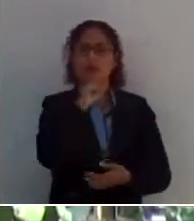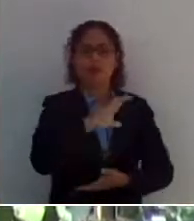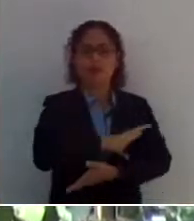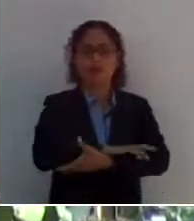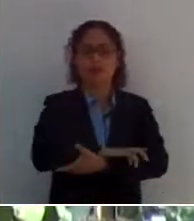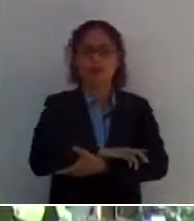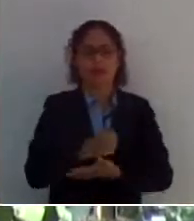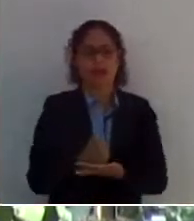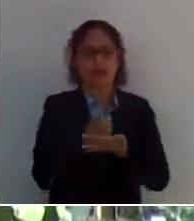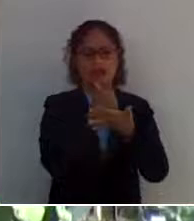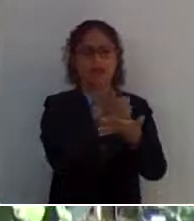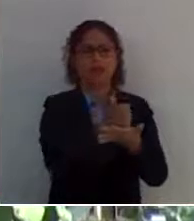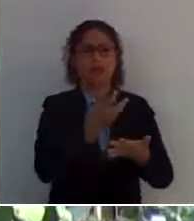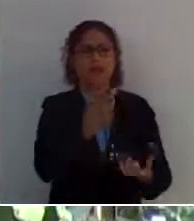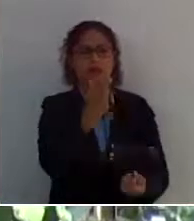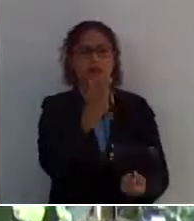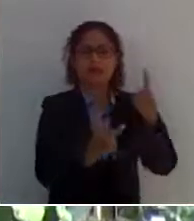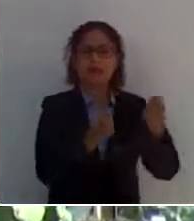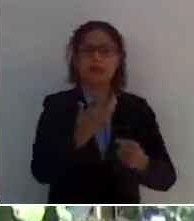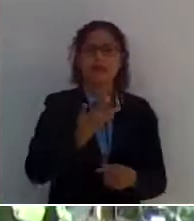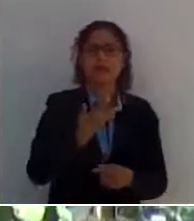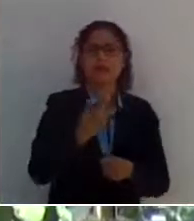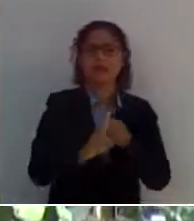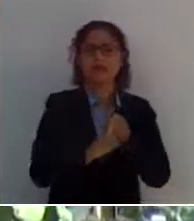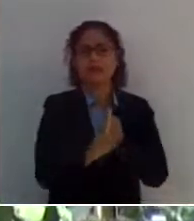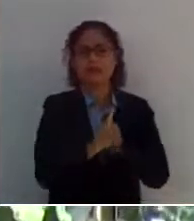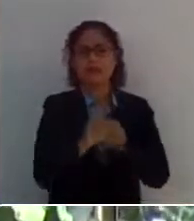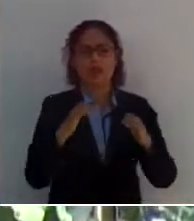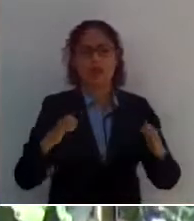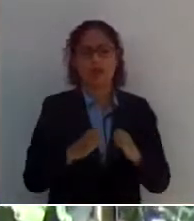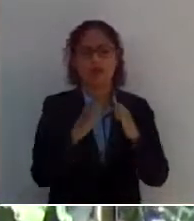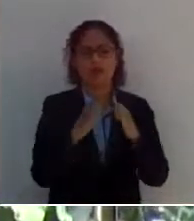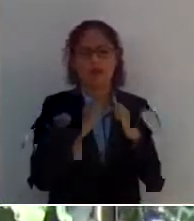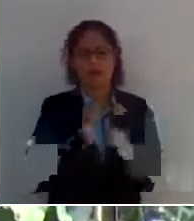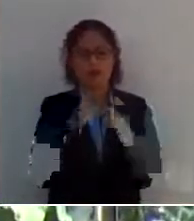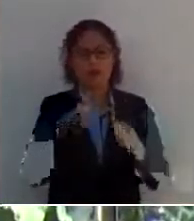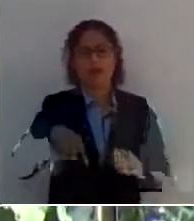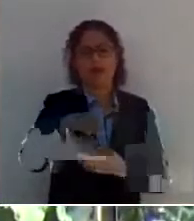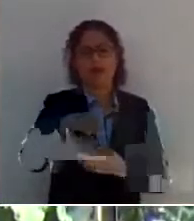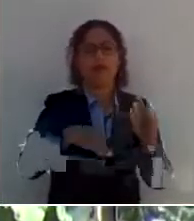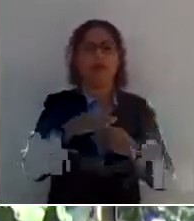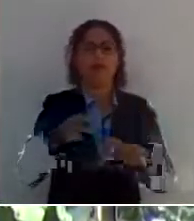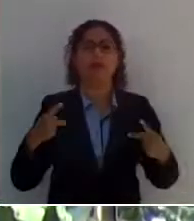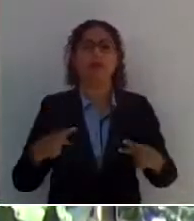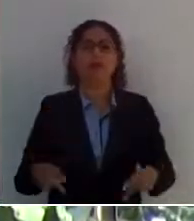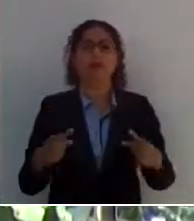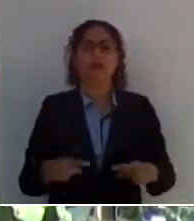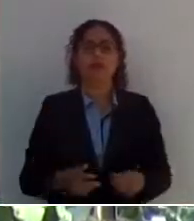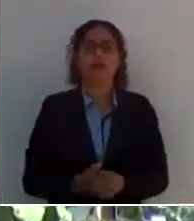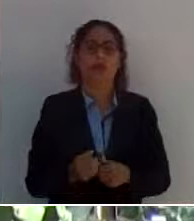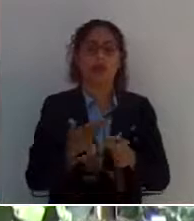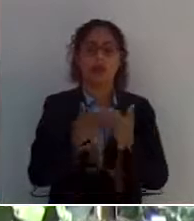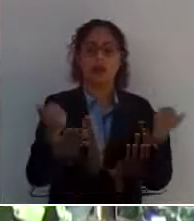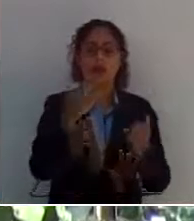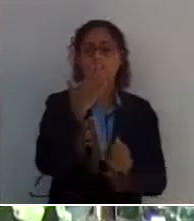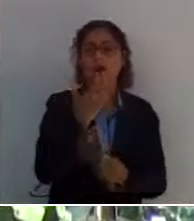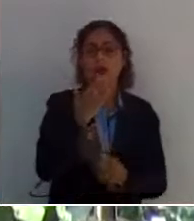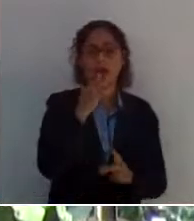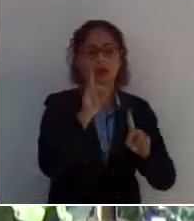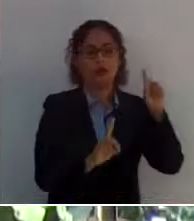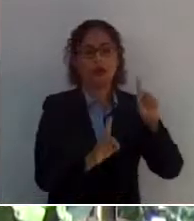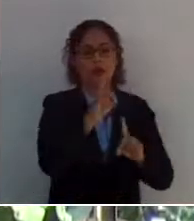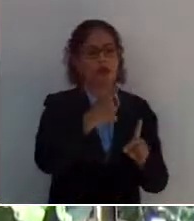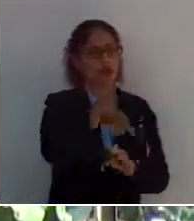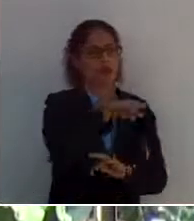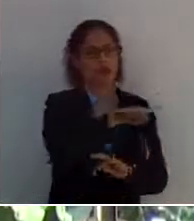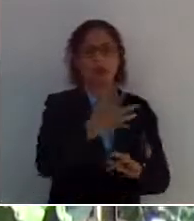apoyar en aquellos momentos precisamente de emergencia a la población. Nadie pone en duda la gran tarea que han